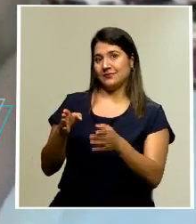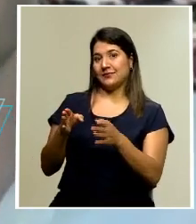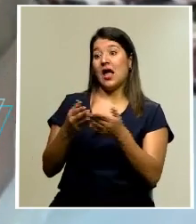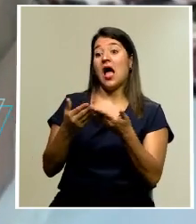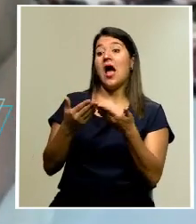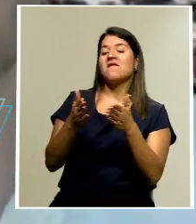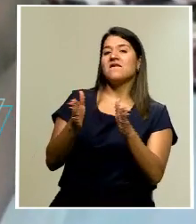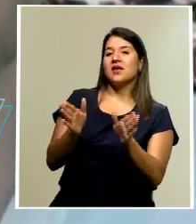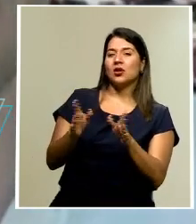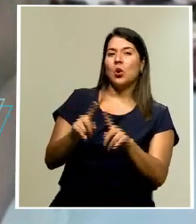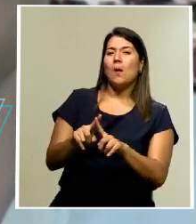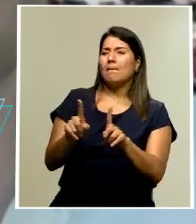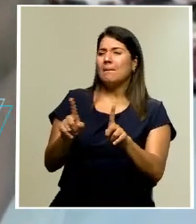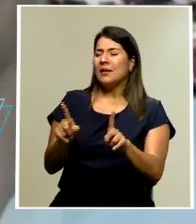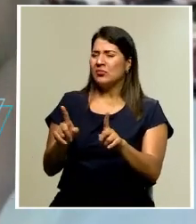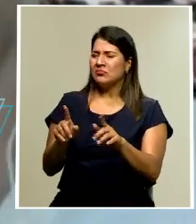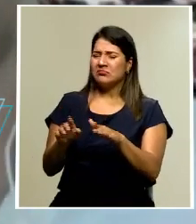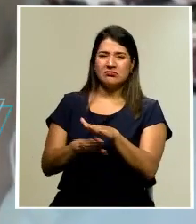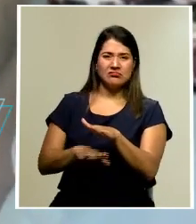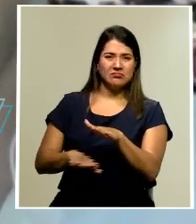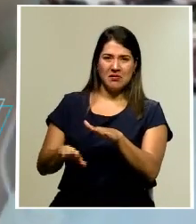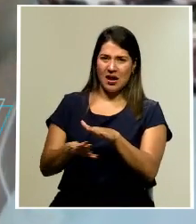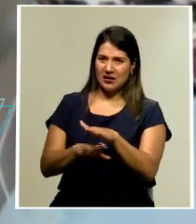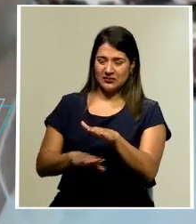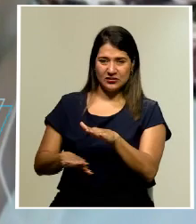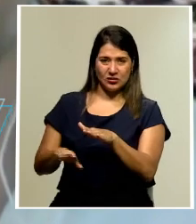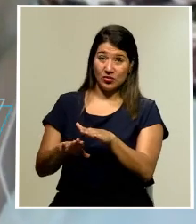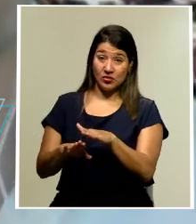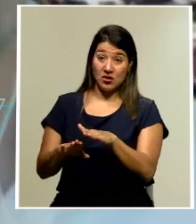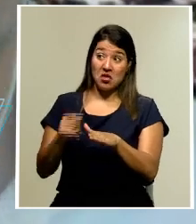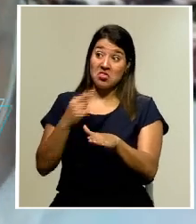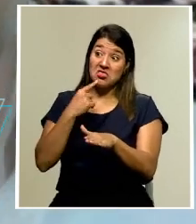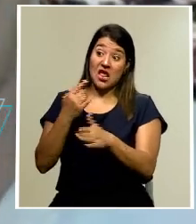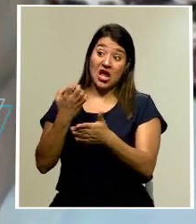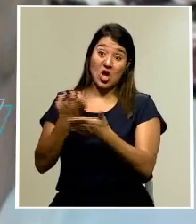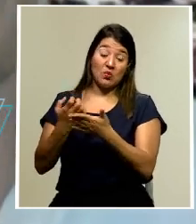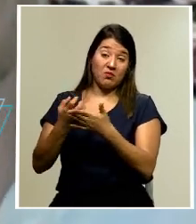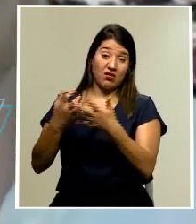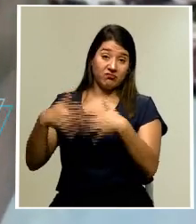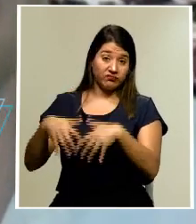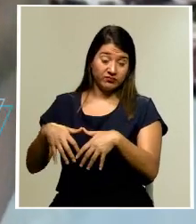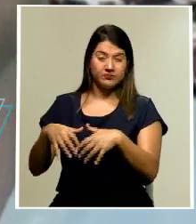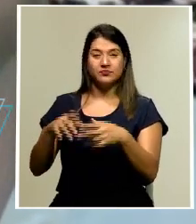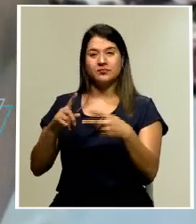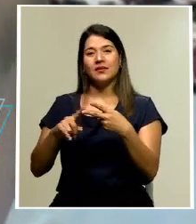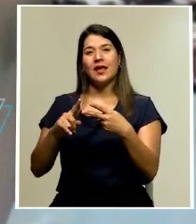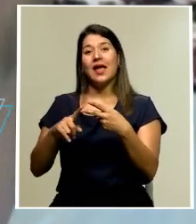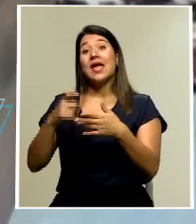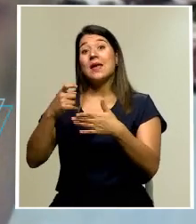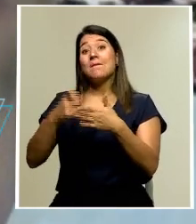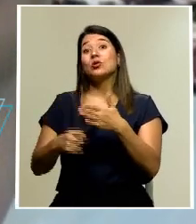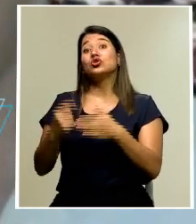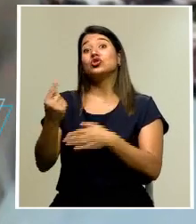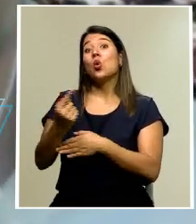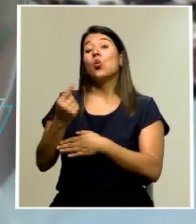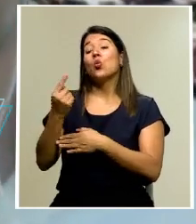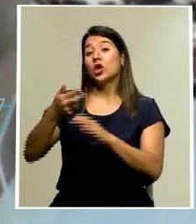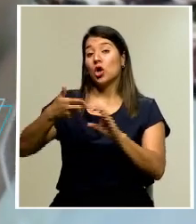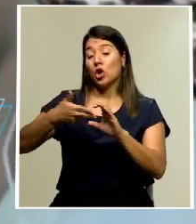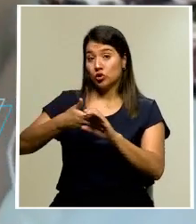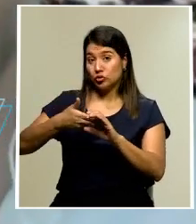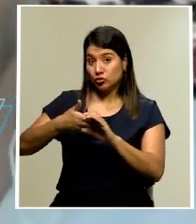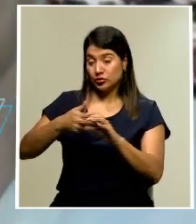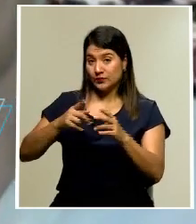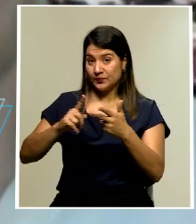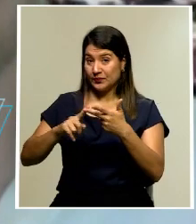pero digamos en un mínimo, ¿verdad?, por estar en quiebra, decía don José María, el tema del impuesto único a los combustibles,